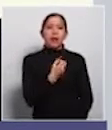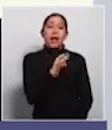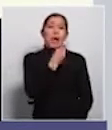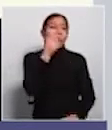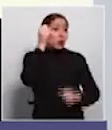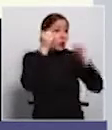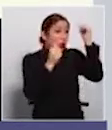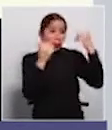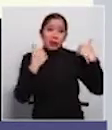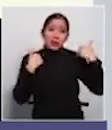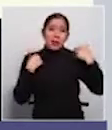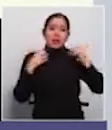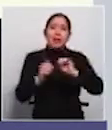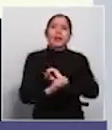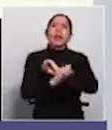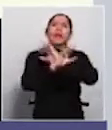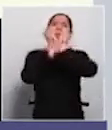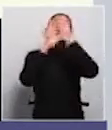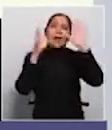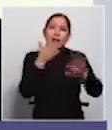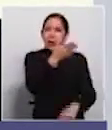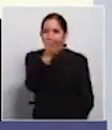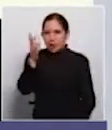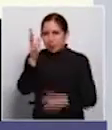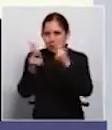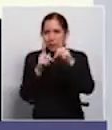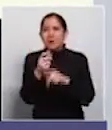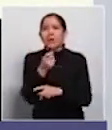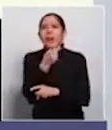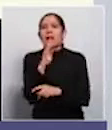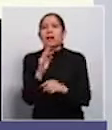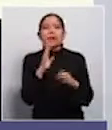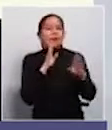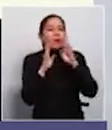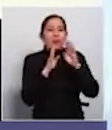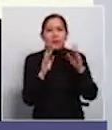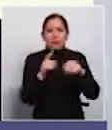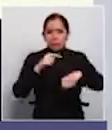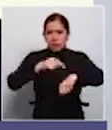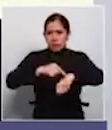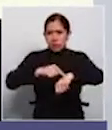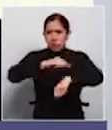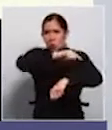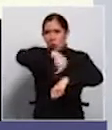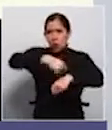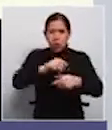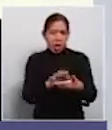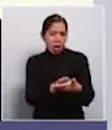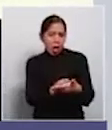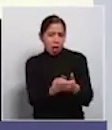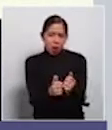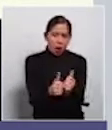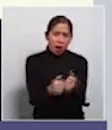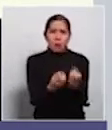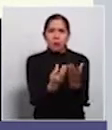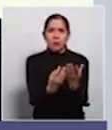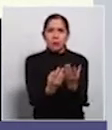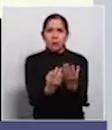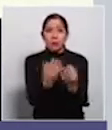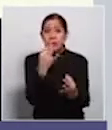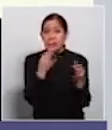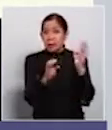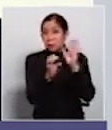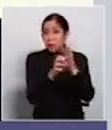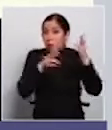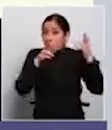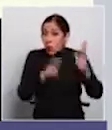dudas a todas aquellas personas que, claro, en redes sociales pasan la mayor parte del tiempo, y en caso de que llegue a ocurrir este